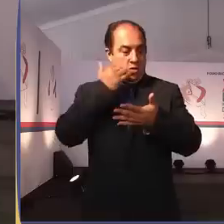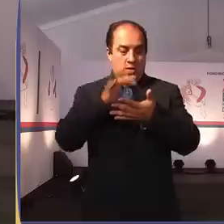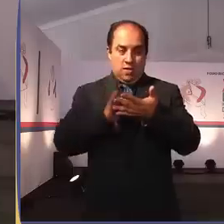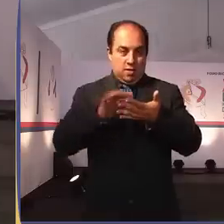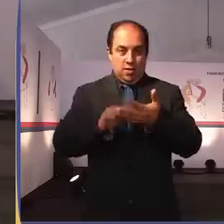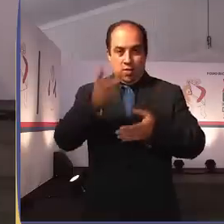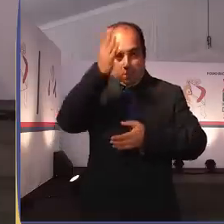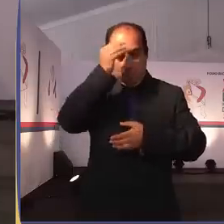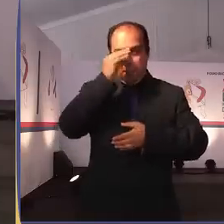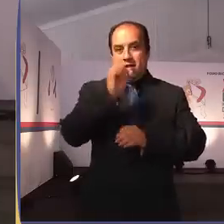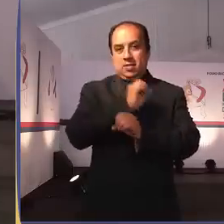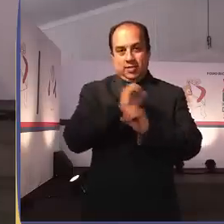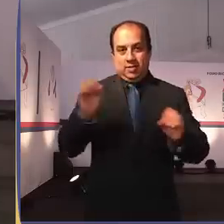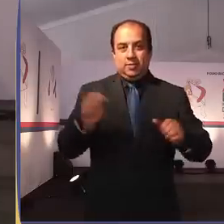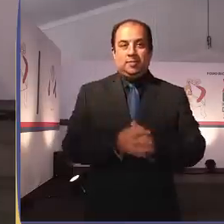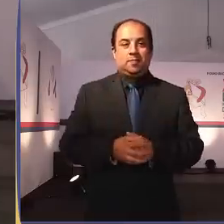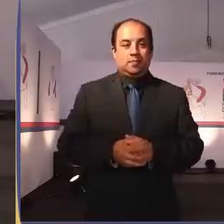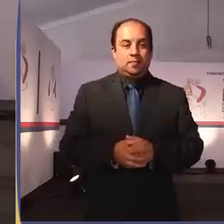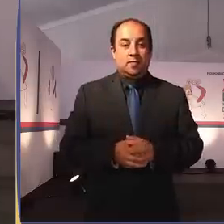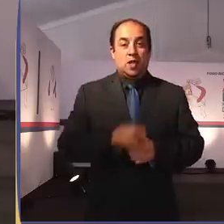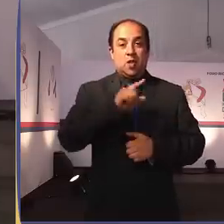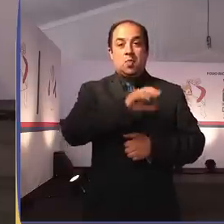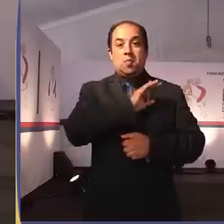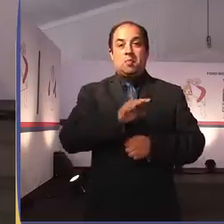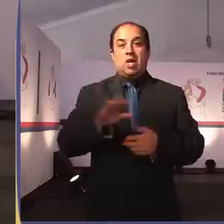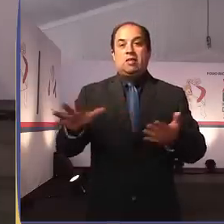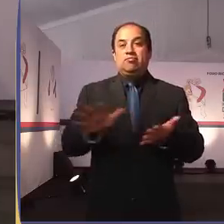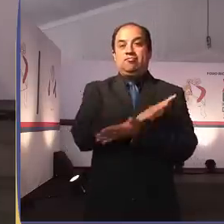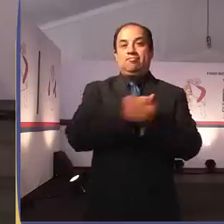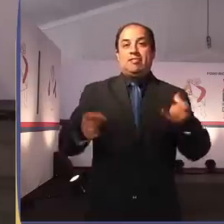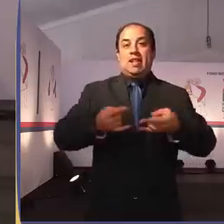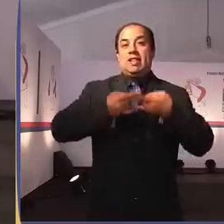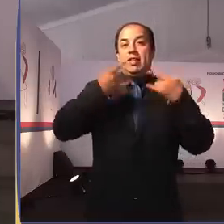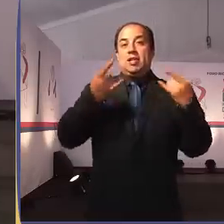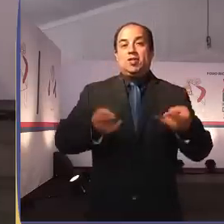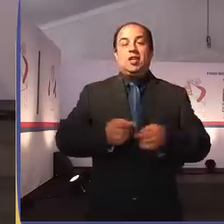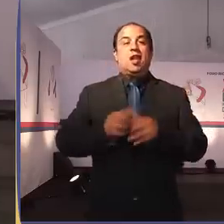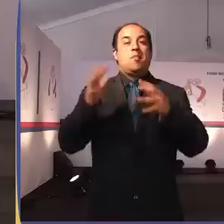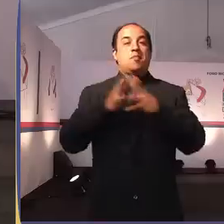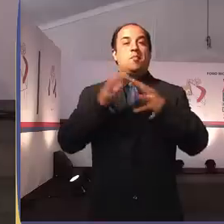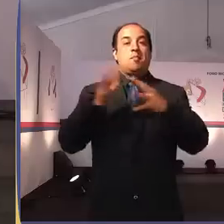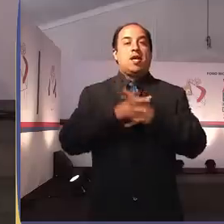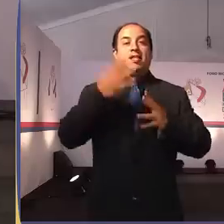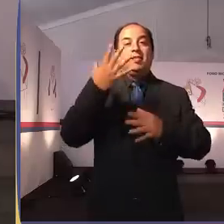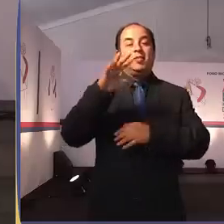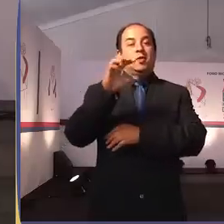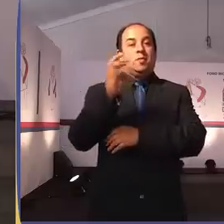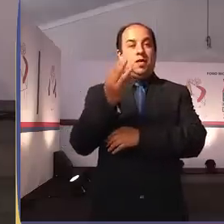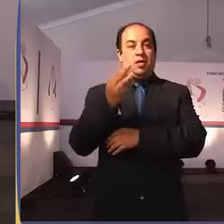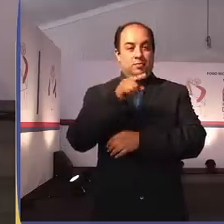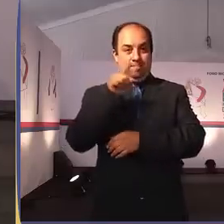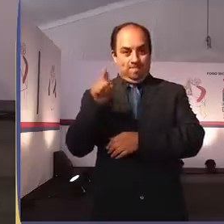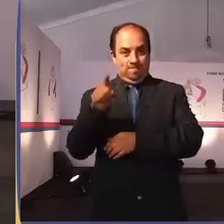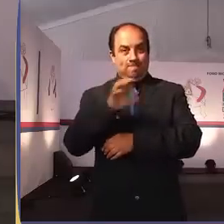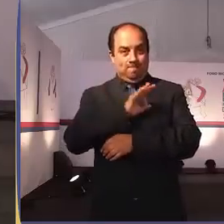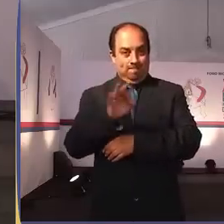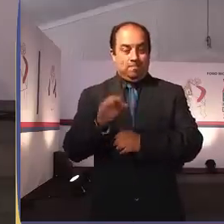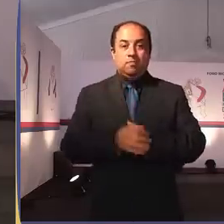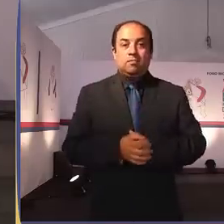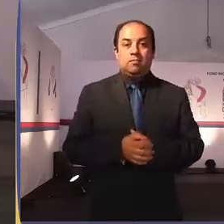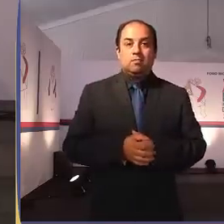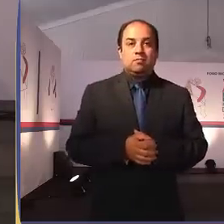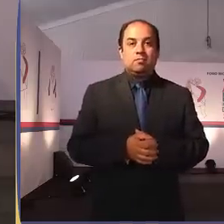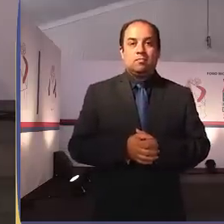leer, no voy a aprender. Es capaz de destruirme la historia de la batalla del 5 de mayo. Sí, sí. A ver, entonces venía la llega división. Llega y Zaragoza